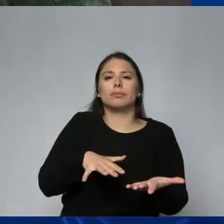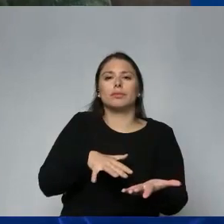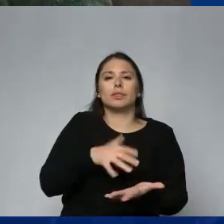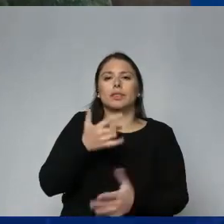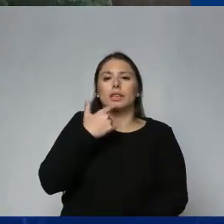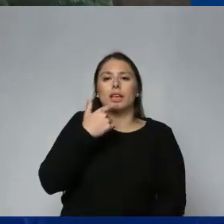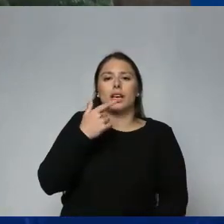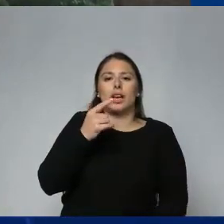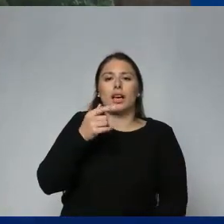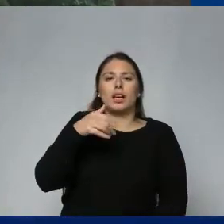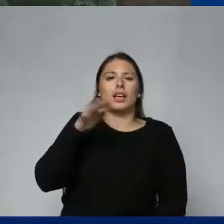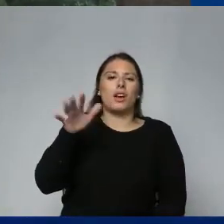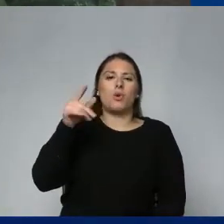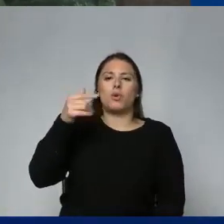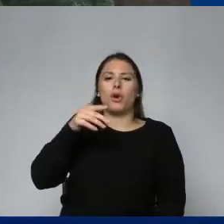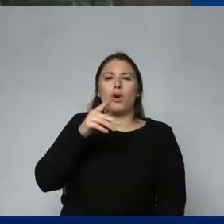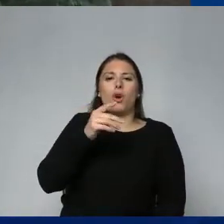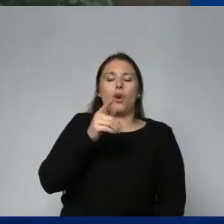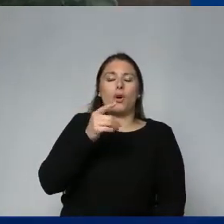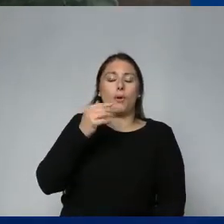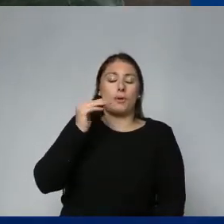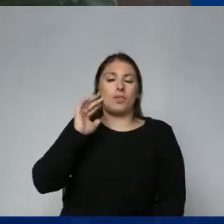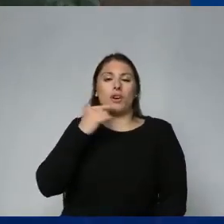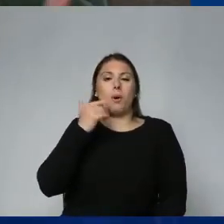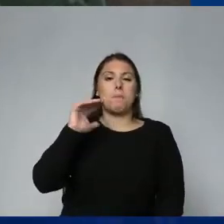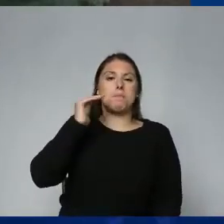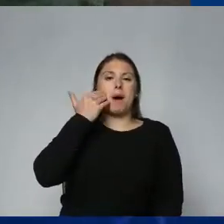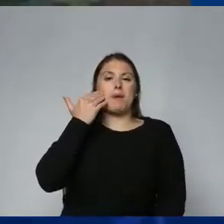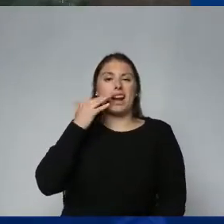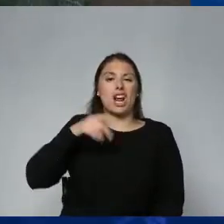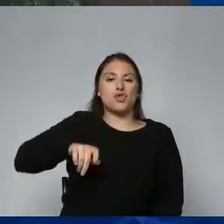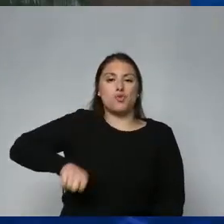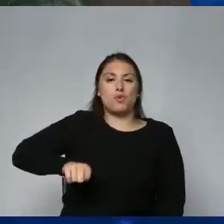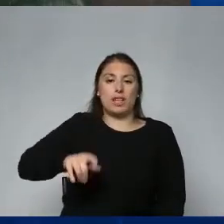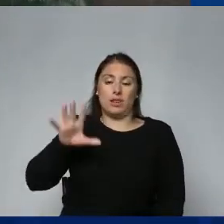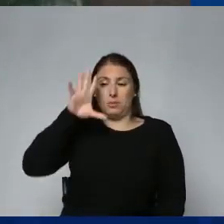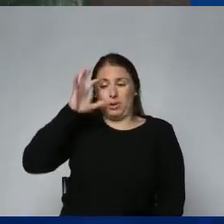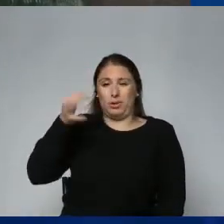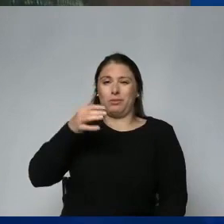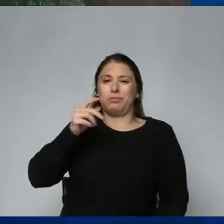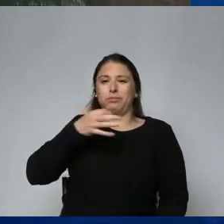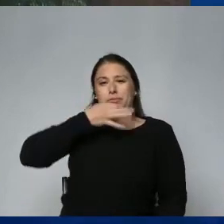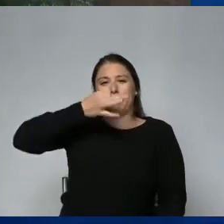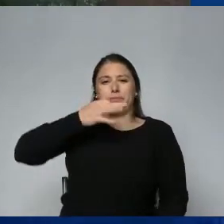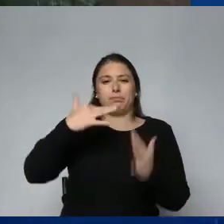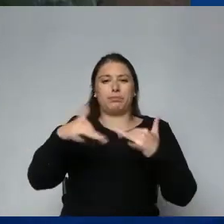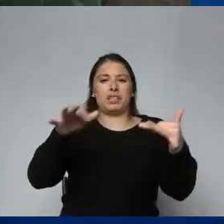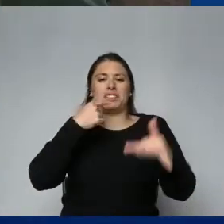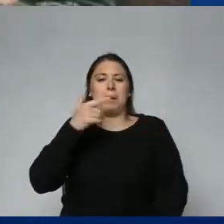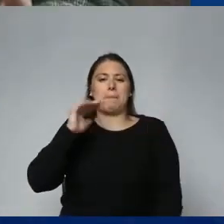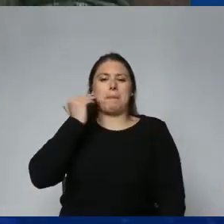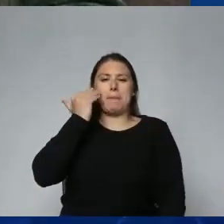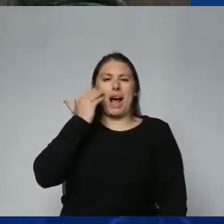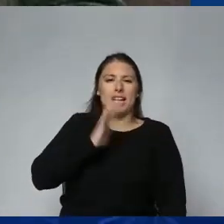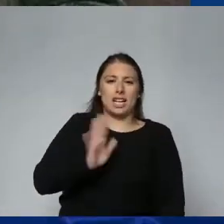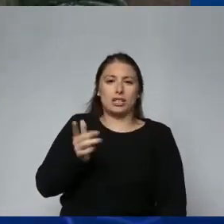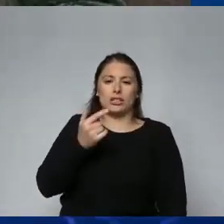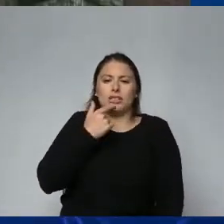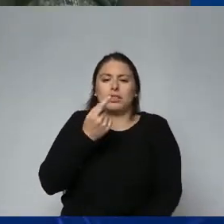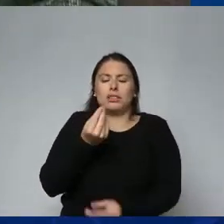Fernández habló de un mamarracho jurídico, me acuerdo en una conferencia, no se sabe cómo se puede